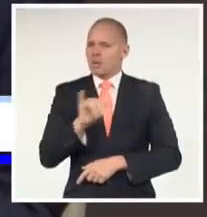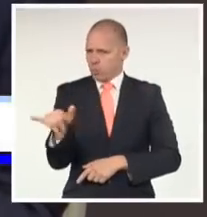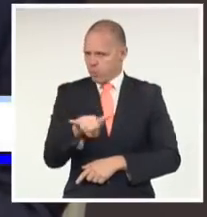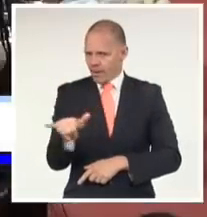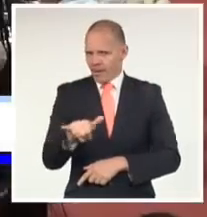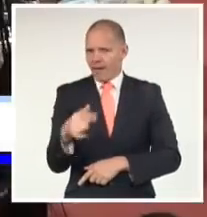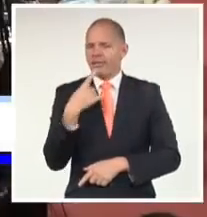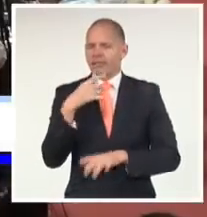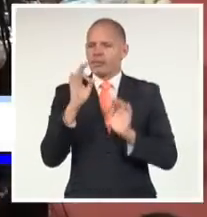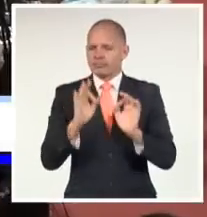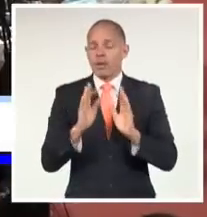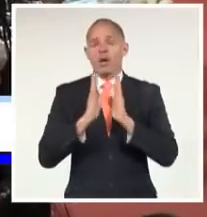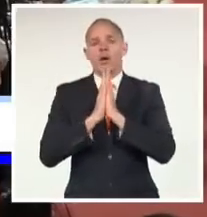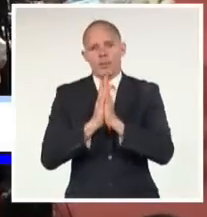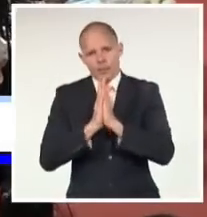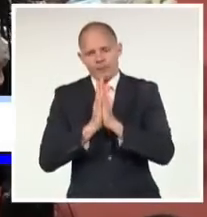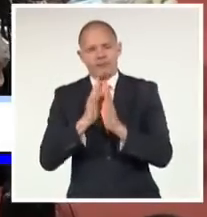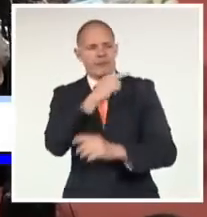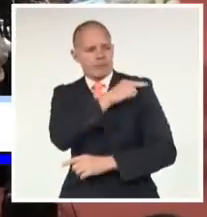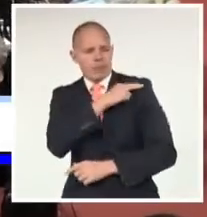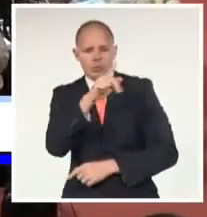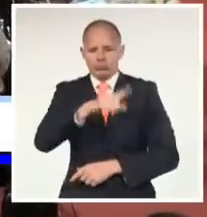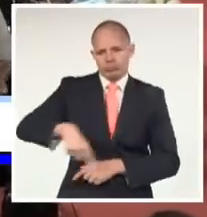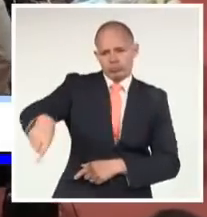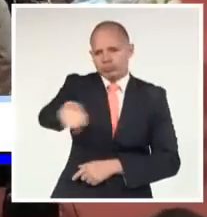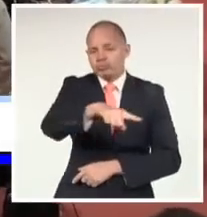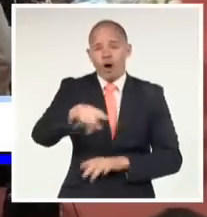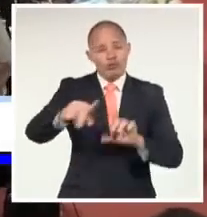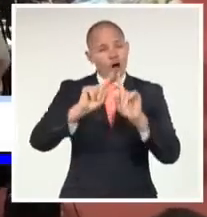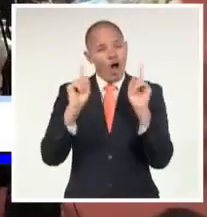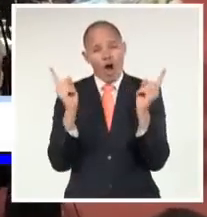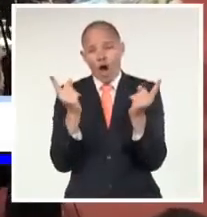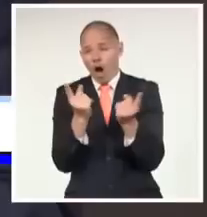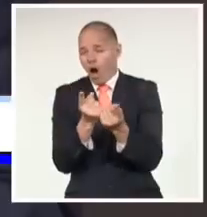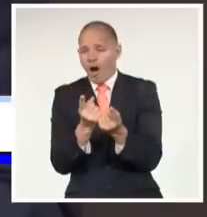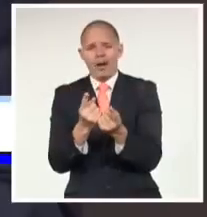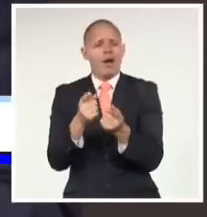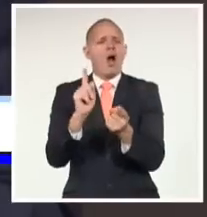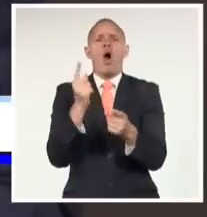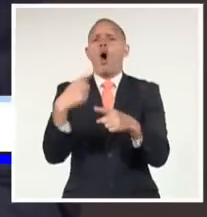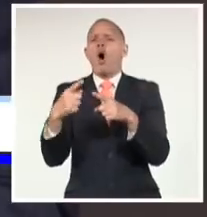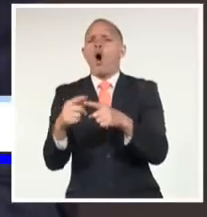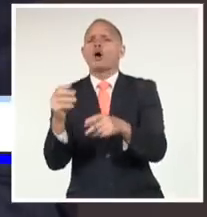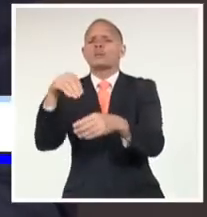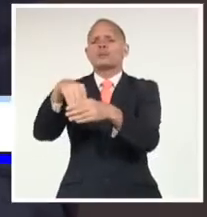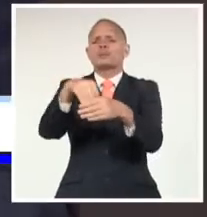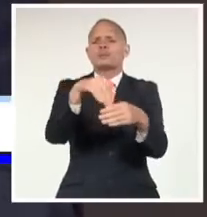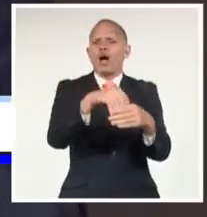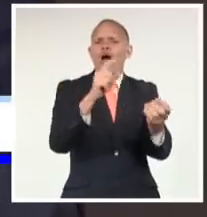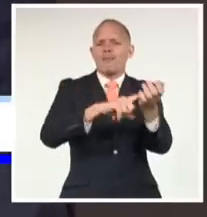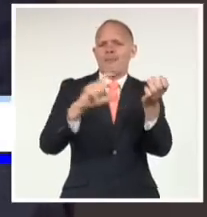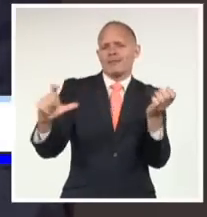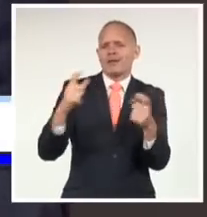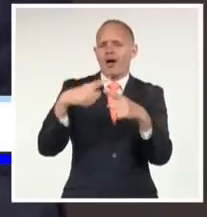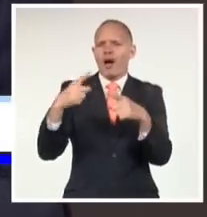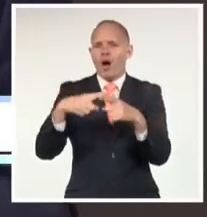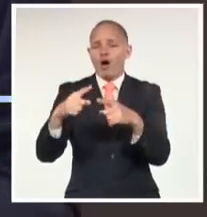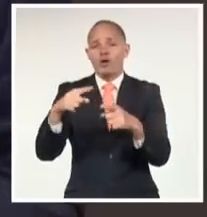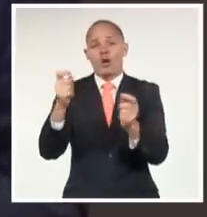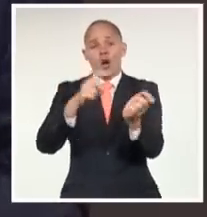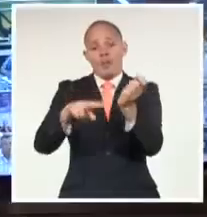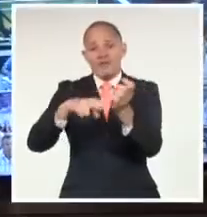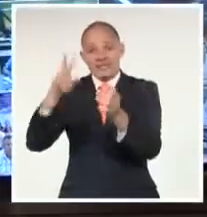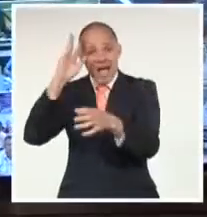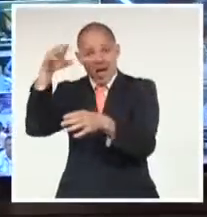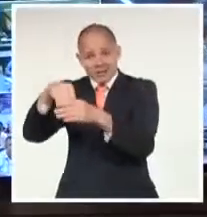Bermúdez, convocó a los dirigentes a todos los niveles, núcleos del partido y gobiernos locales, a no ser contemplativos ante